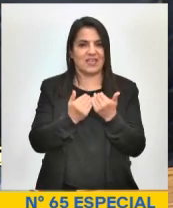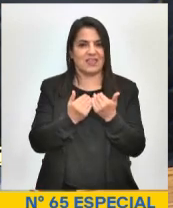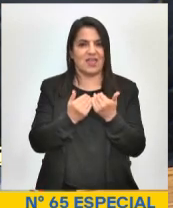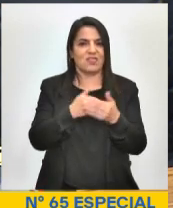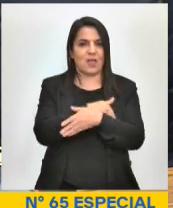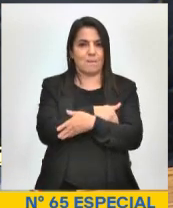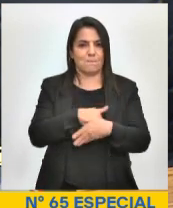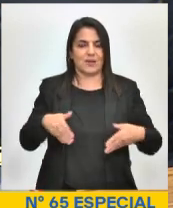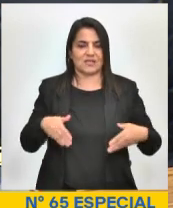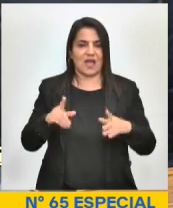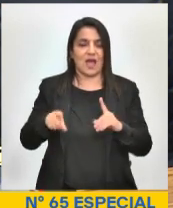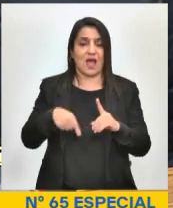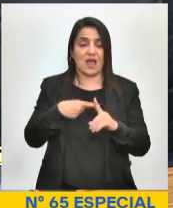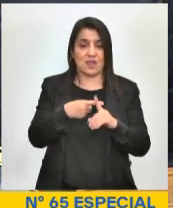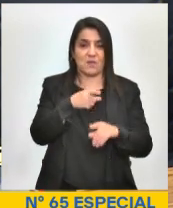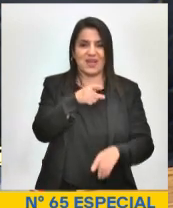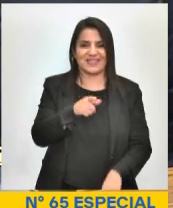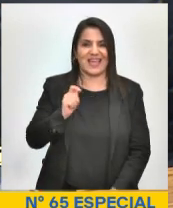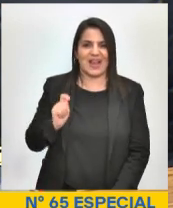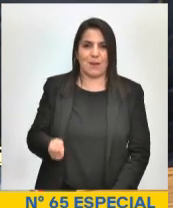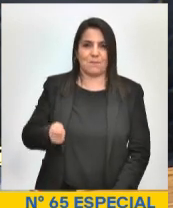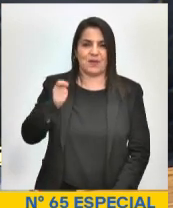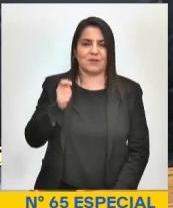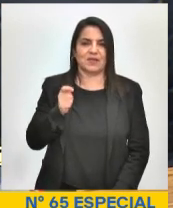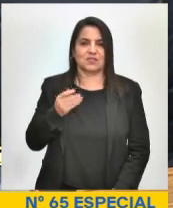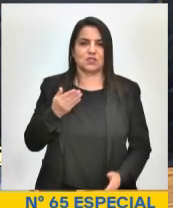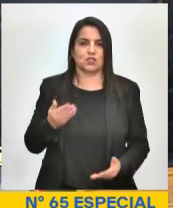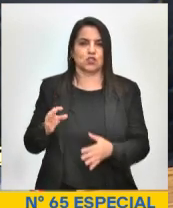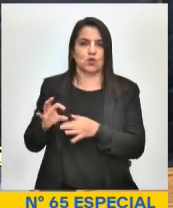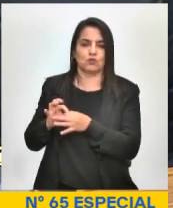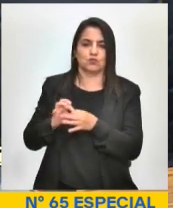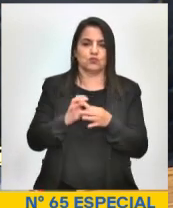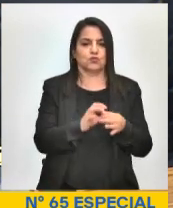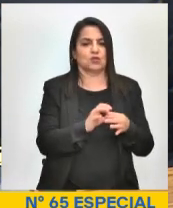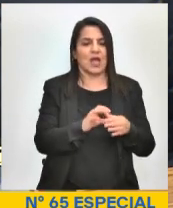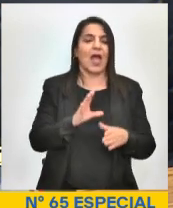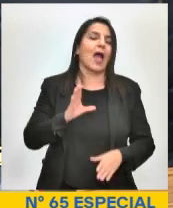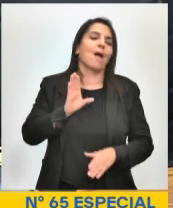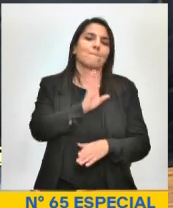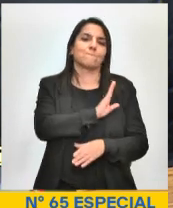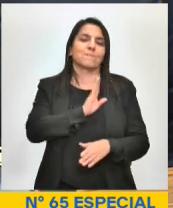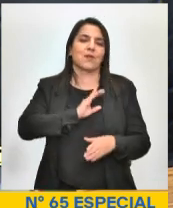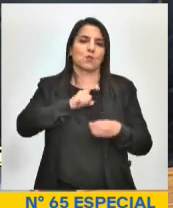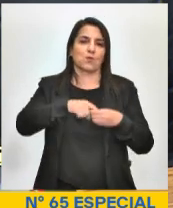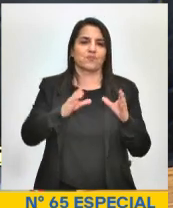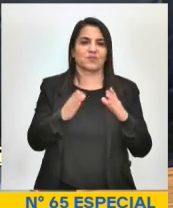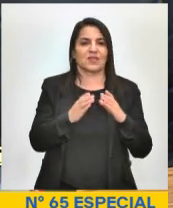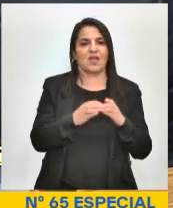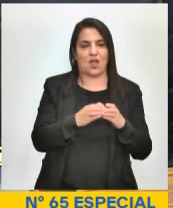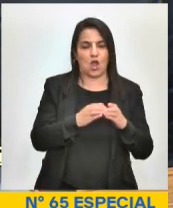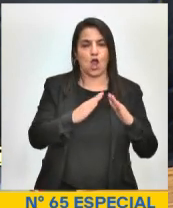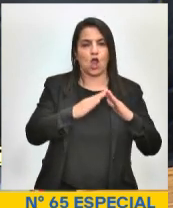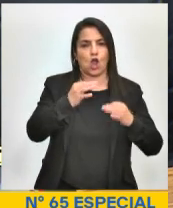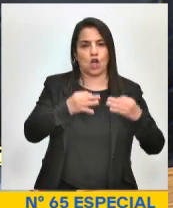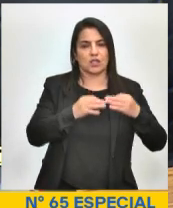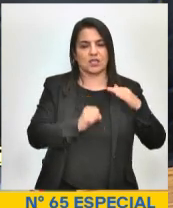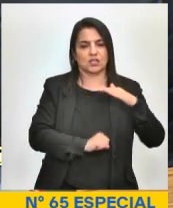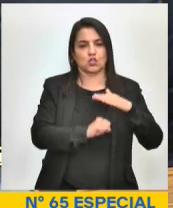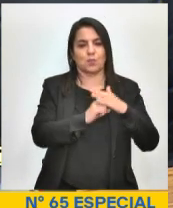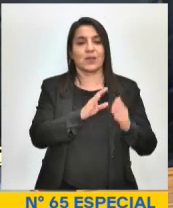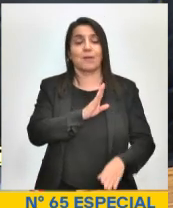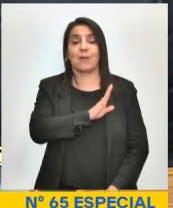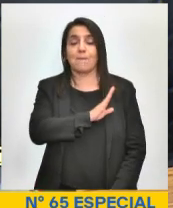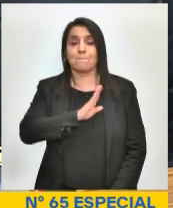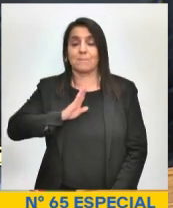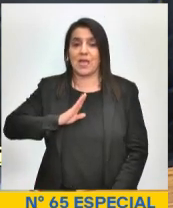aún tratándose de un magistrado con dirección correccional en razón de ser parte de la Corte Suprema. Un ministro de la Corte Suprema debe ser parte del